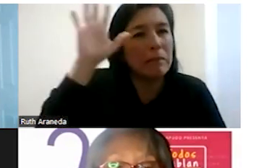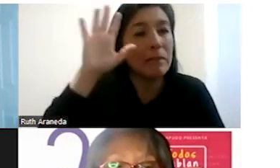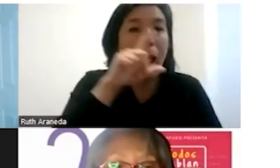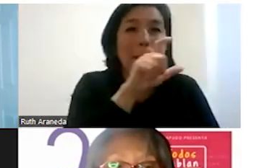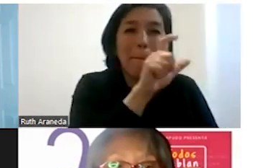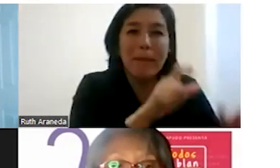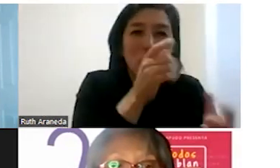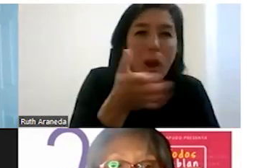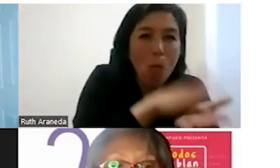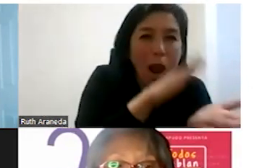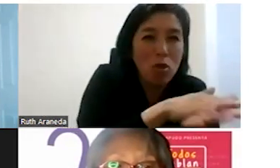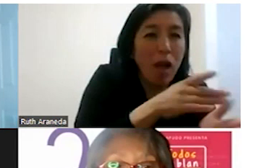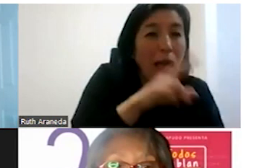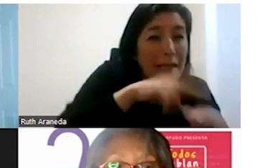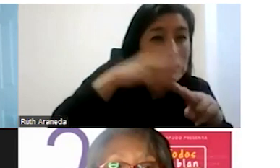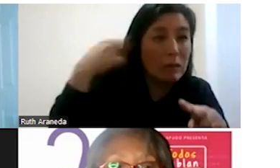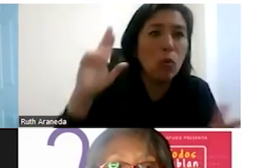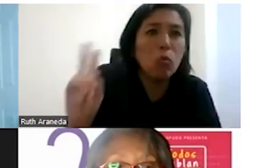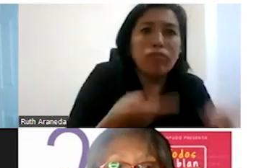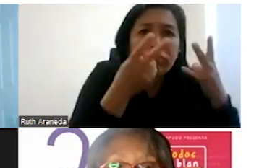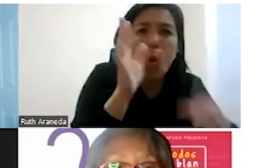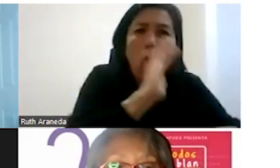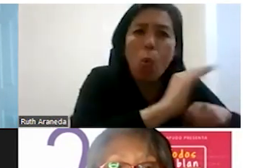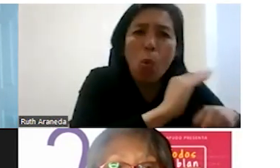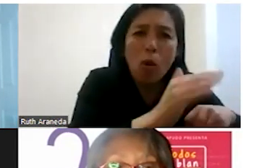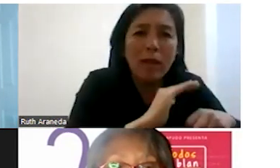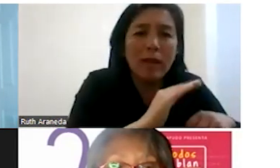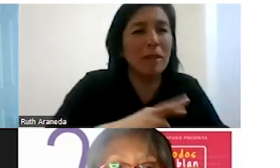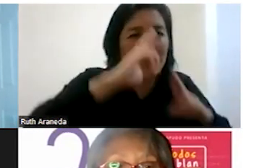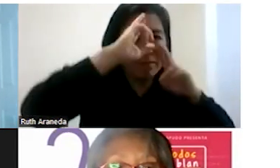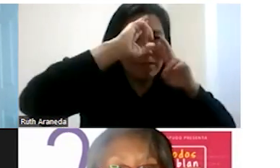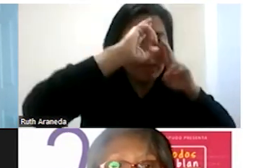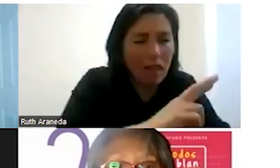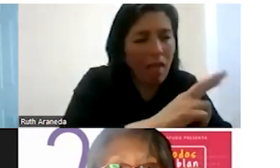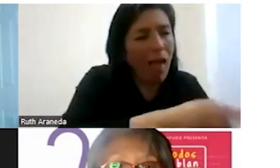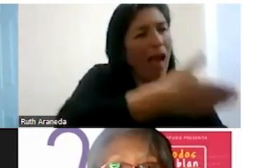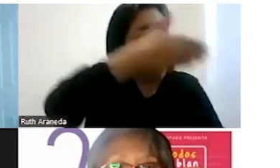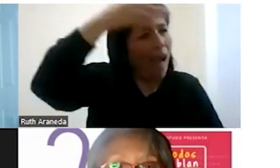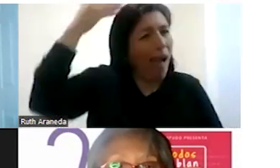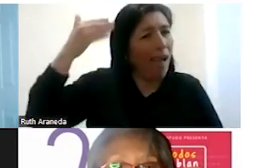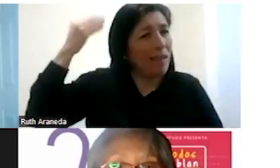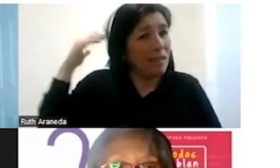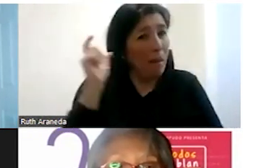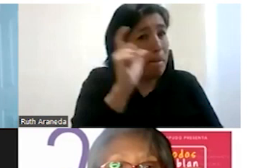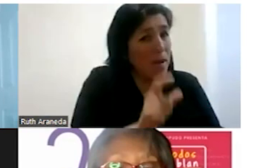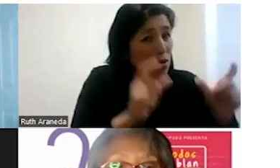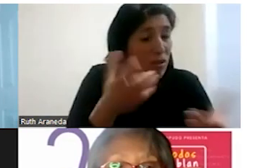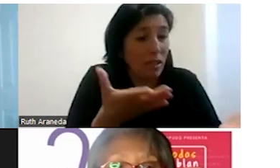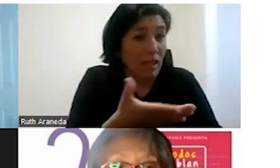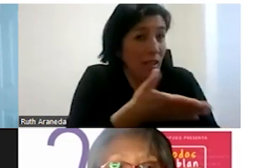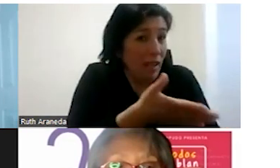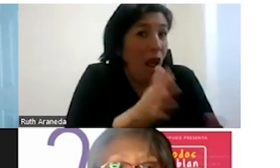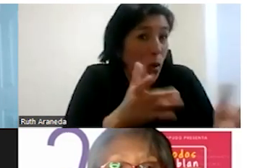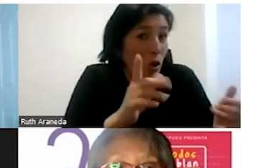patrimonio, difundir su patrimonio y en el fondo honrar a todas esas personas, ¿cierto? Que son